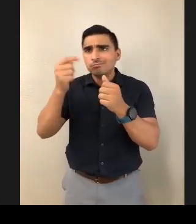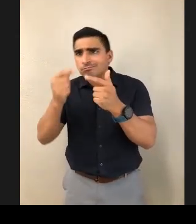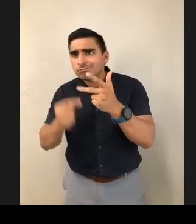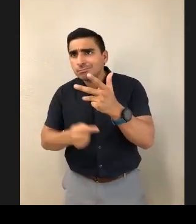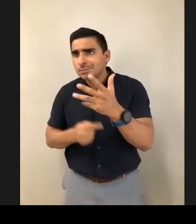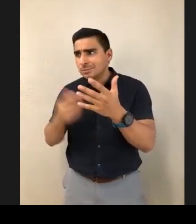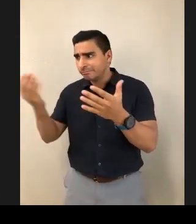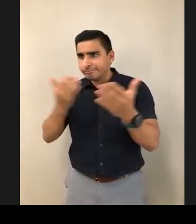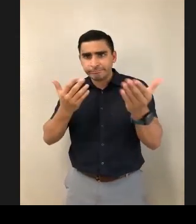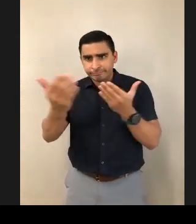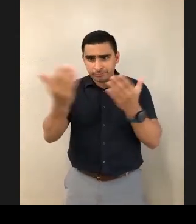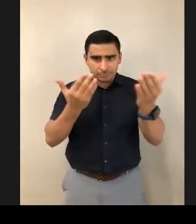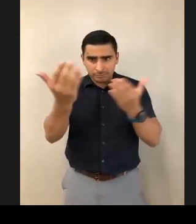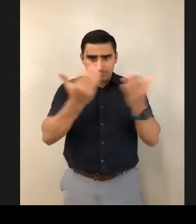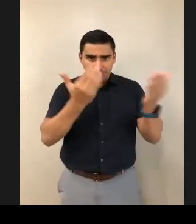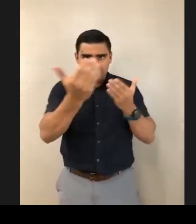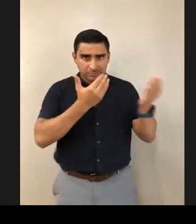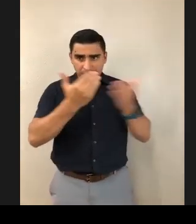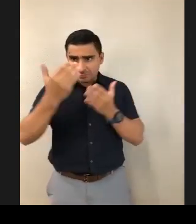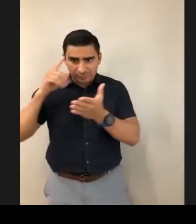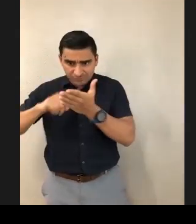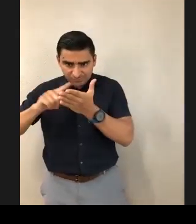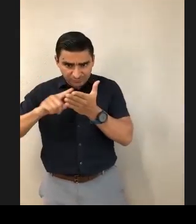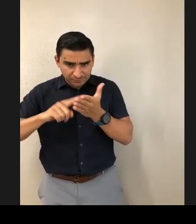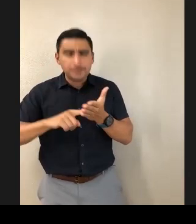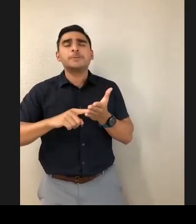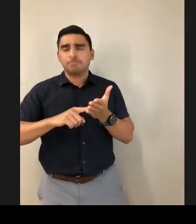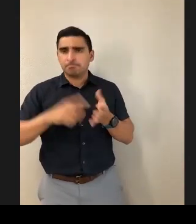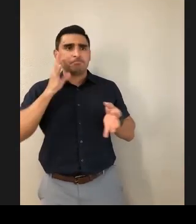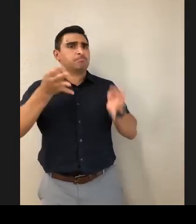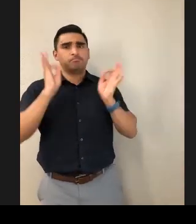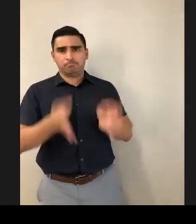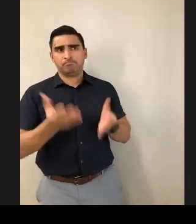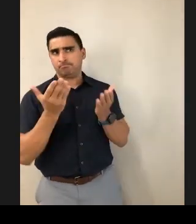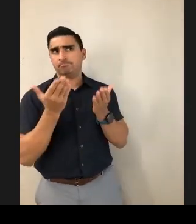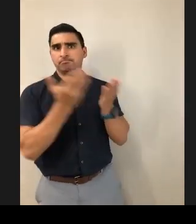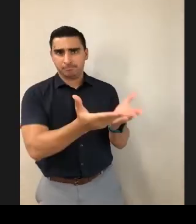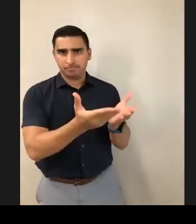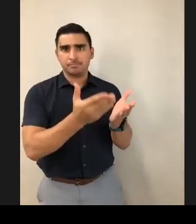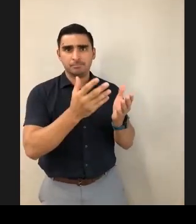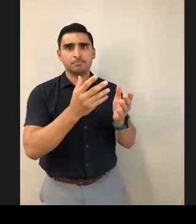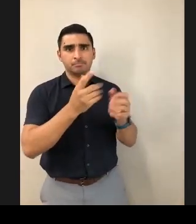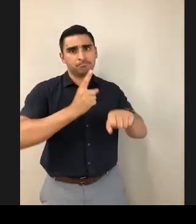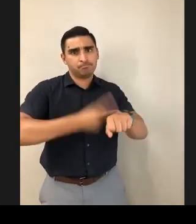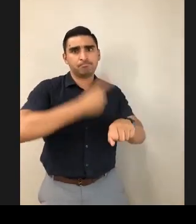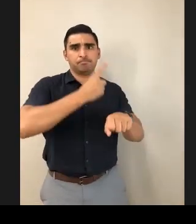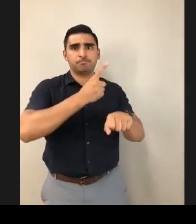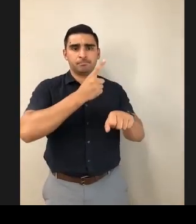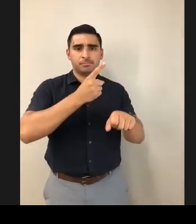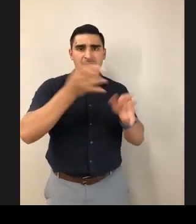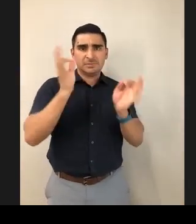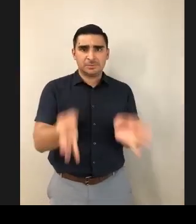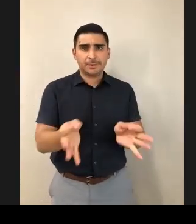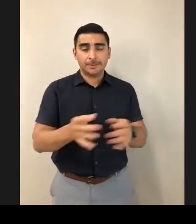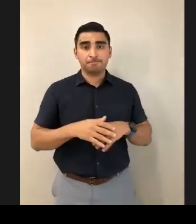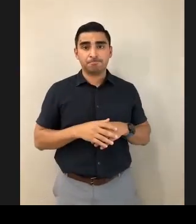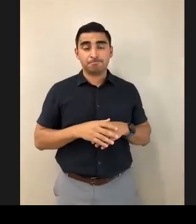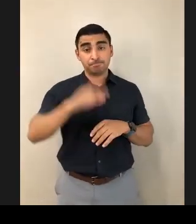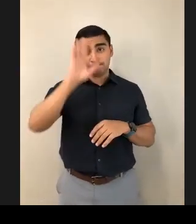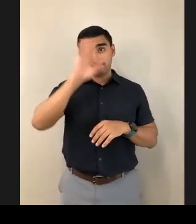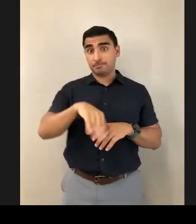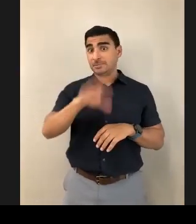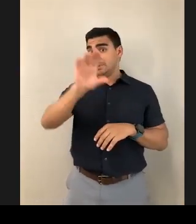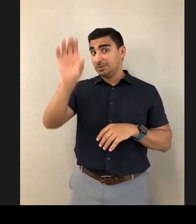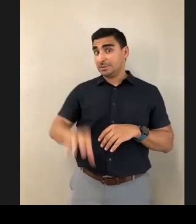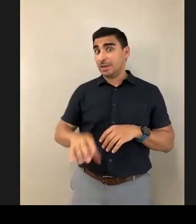los reglamentos, hacer una determinación final y recomendando la